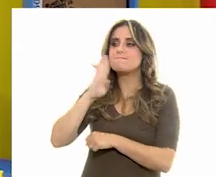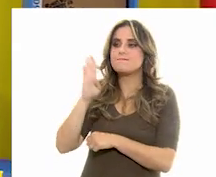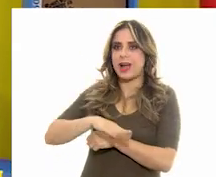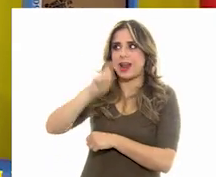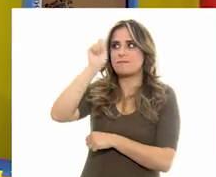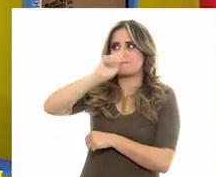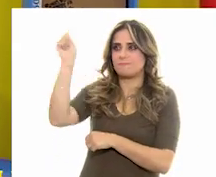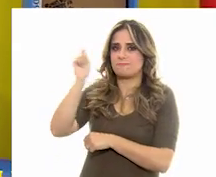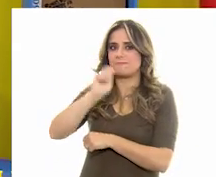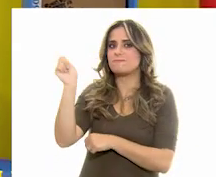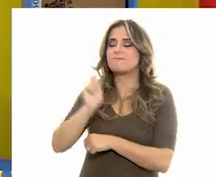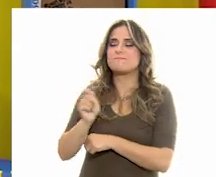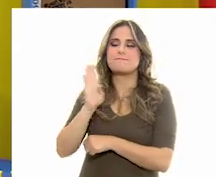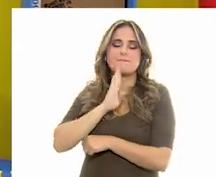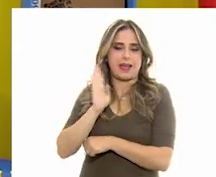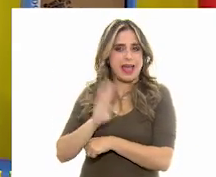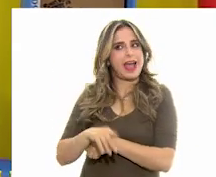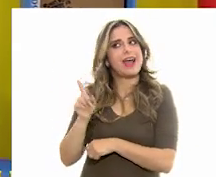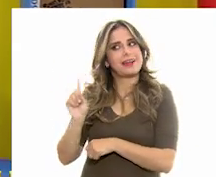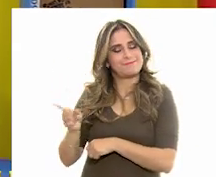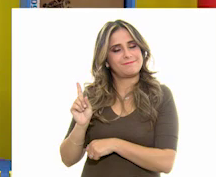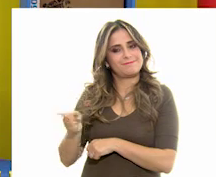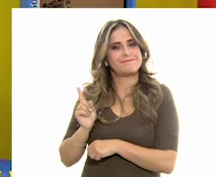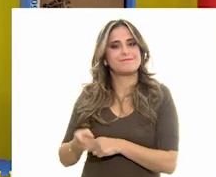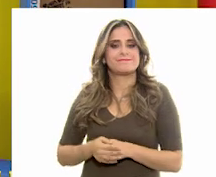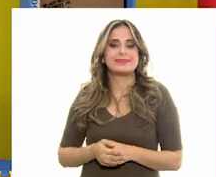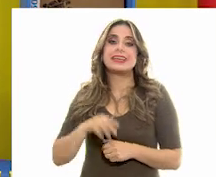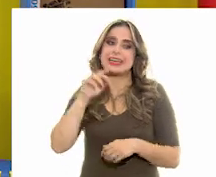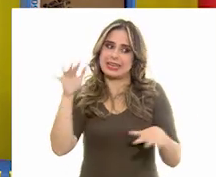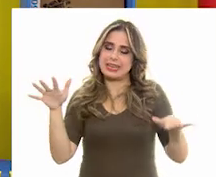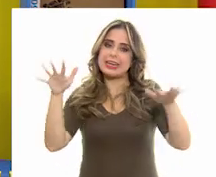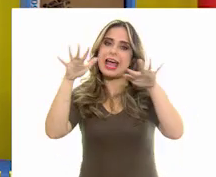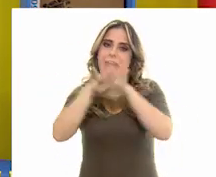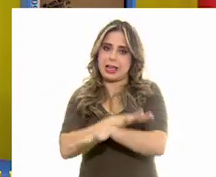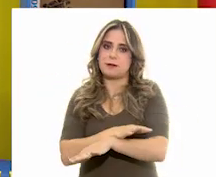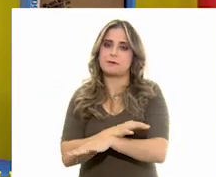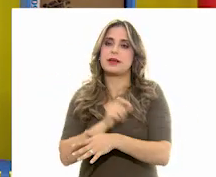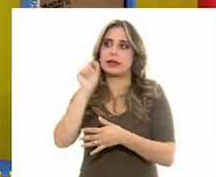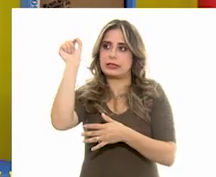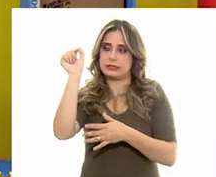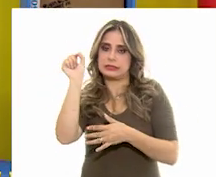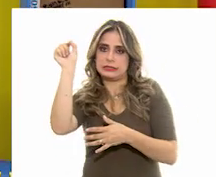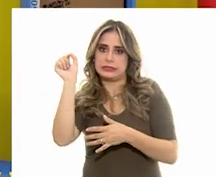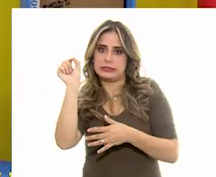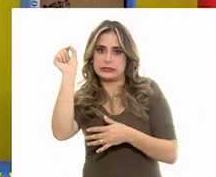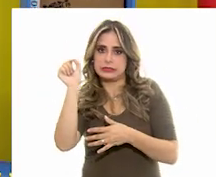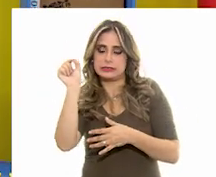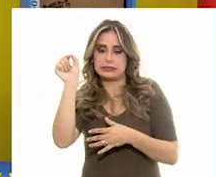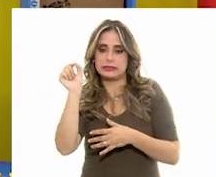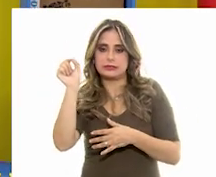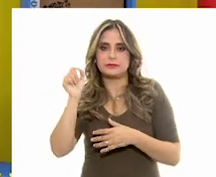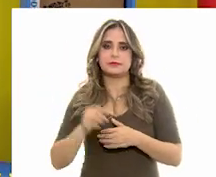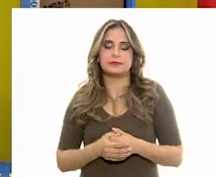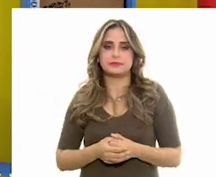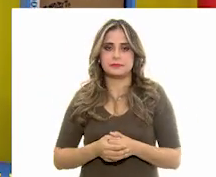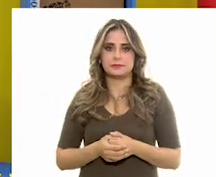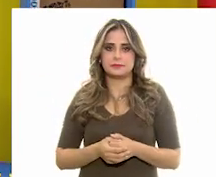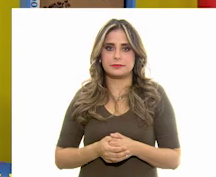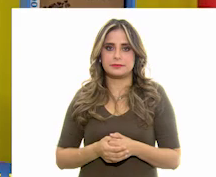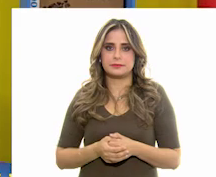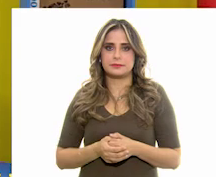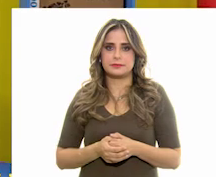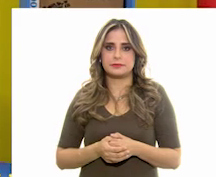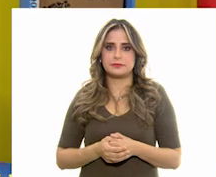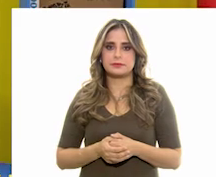Trampitas, hay muchas trampas. Hay varias trampas. Ahí tenemos que cambiar la tilde. Sí. Y el nombre que nos dieron los niños